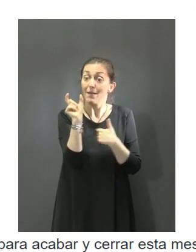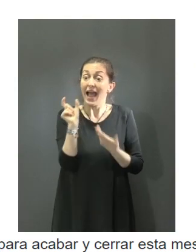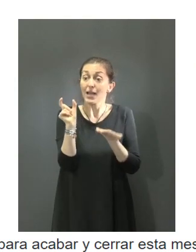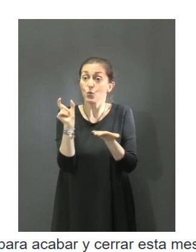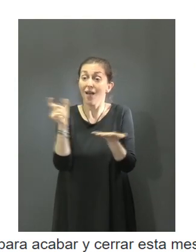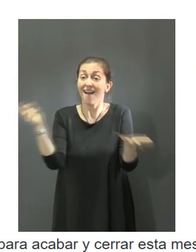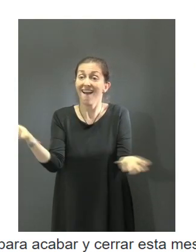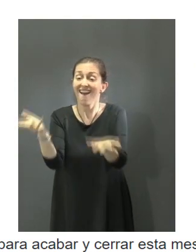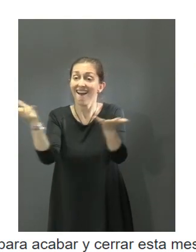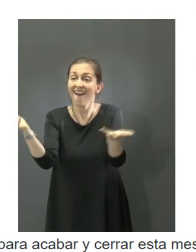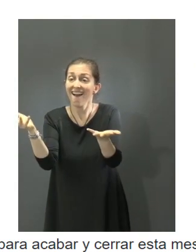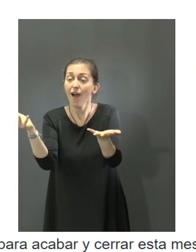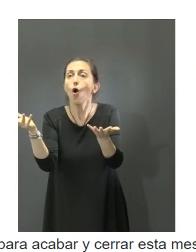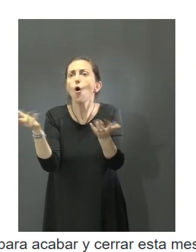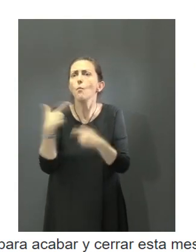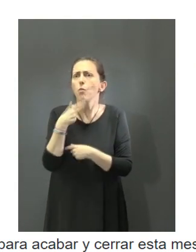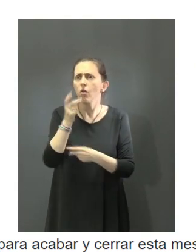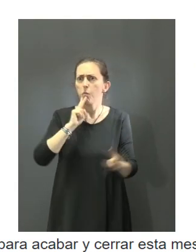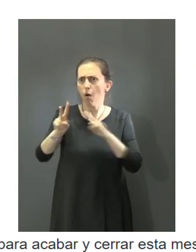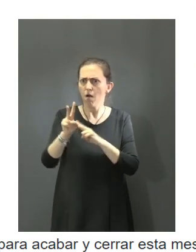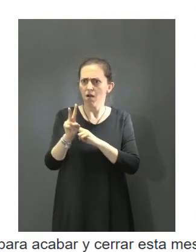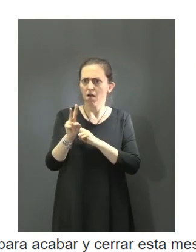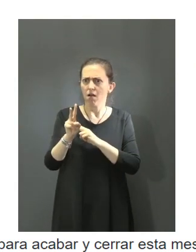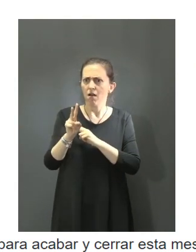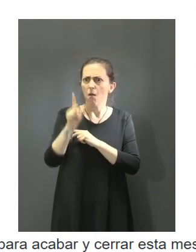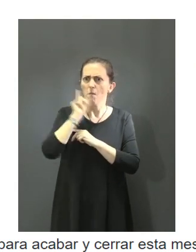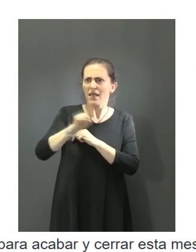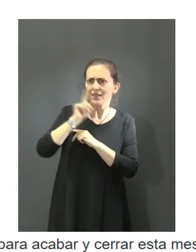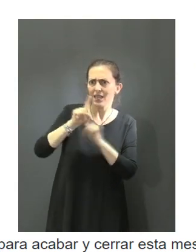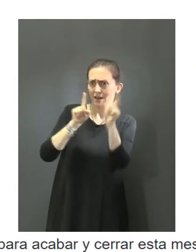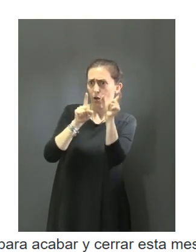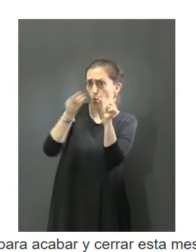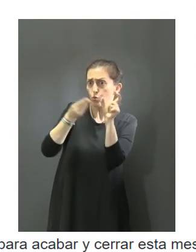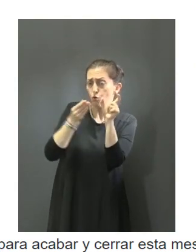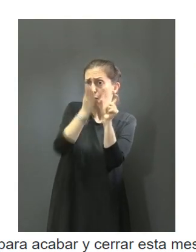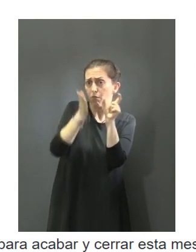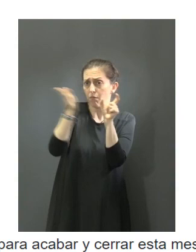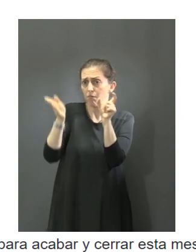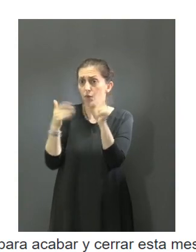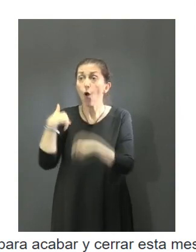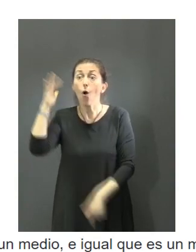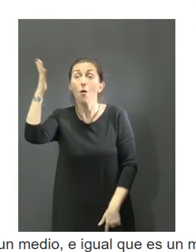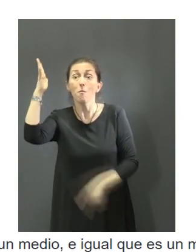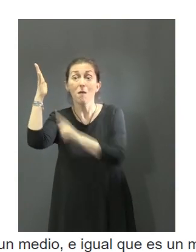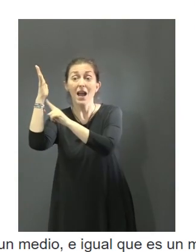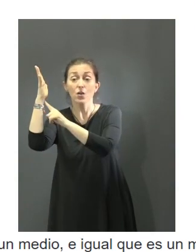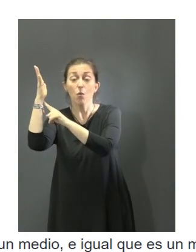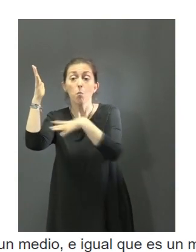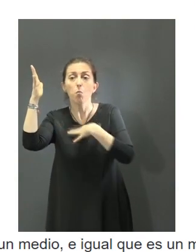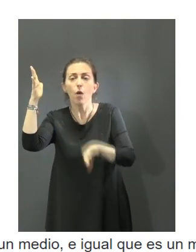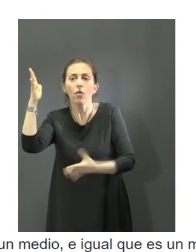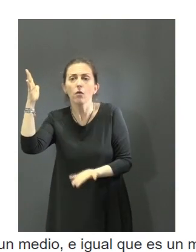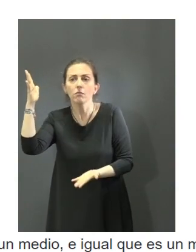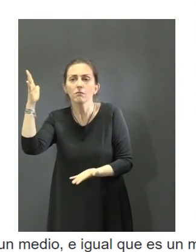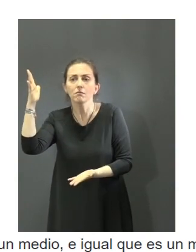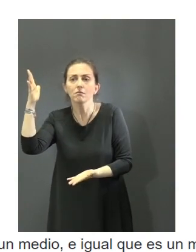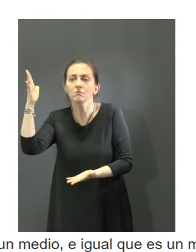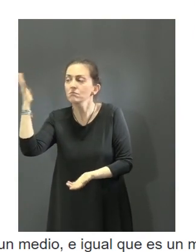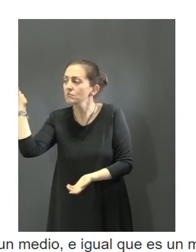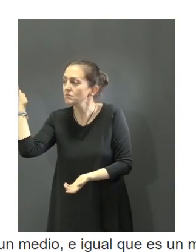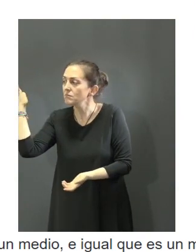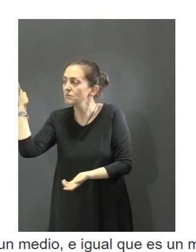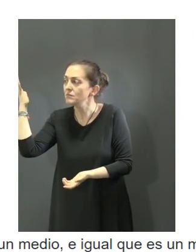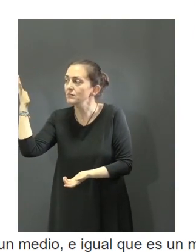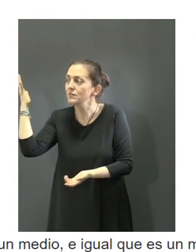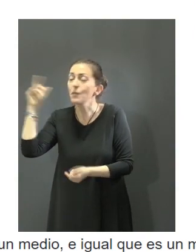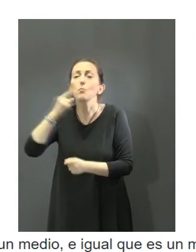puede servir para desacreditar a alguien, o incluso para mentir, o una mano, puede servir pues como Ana Marín,